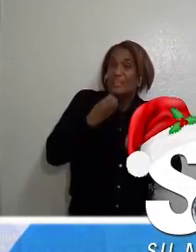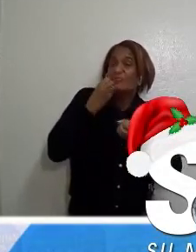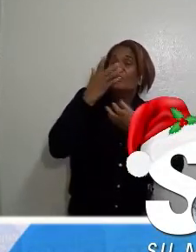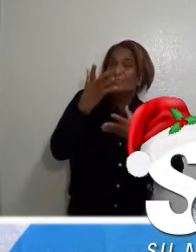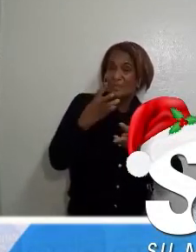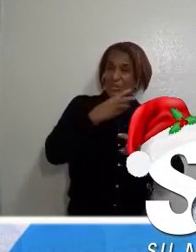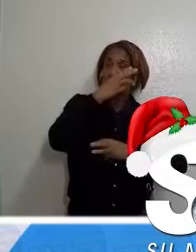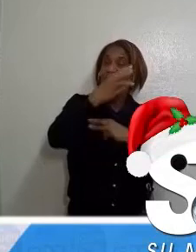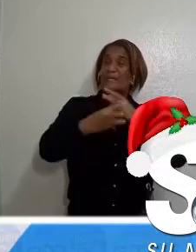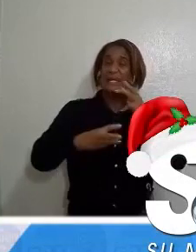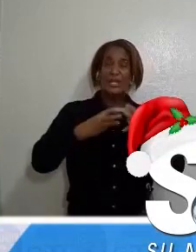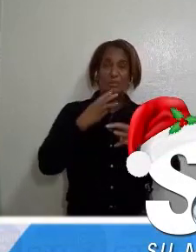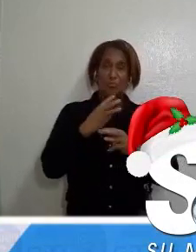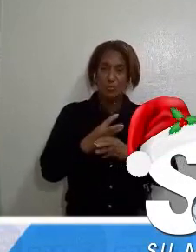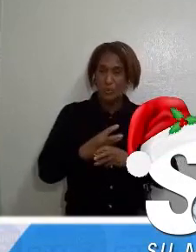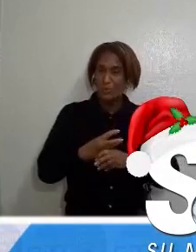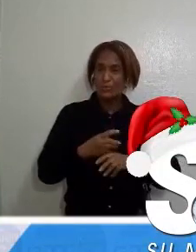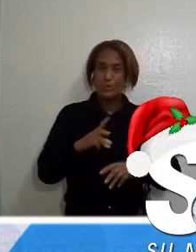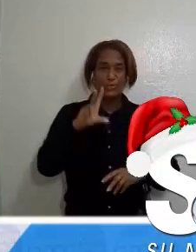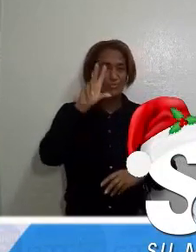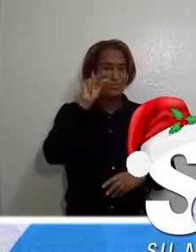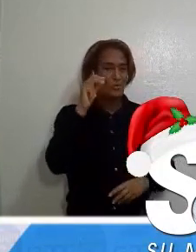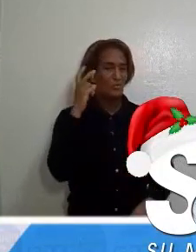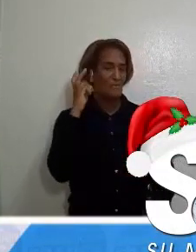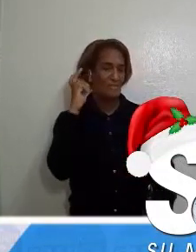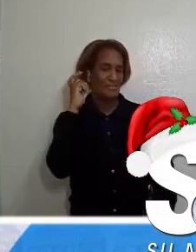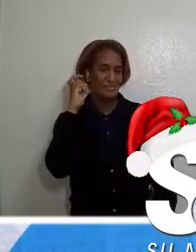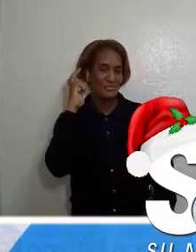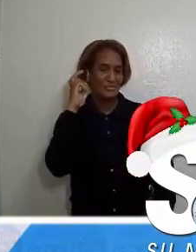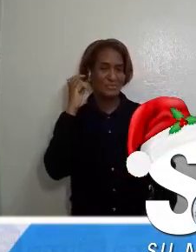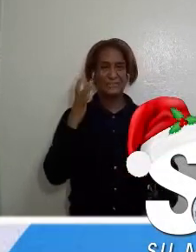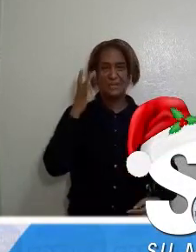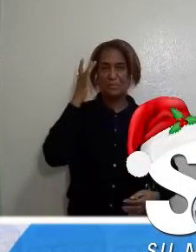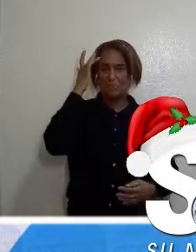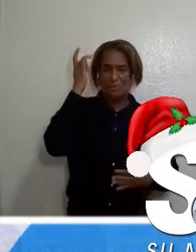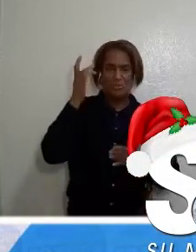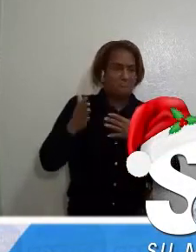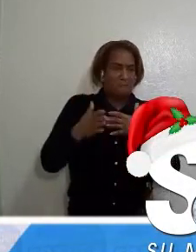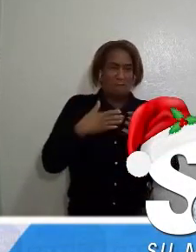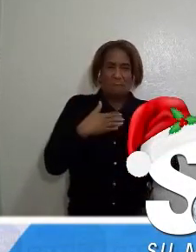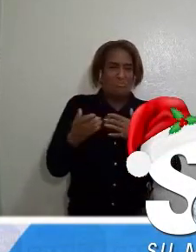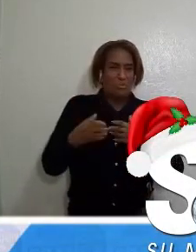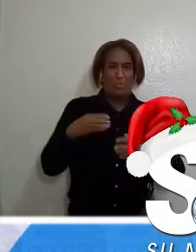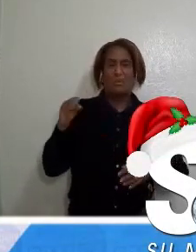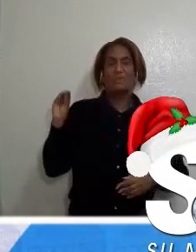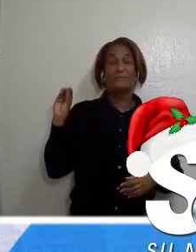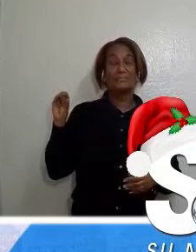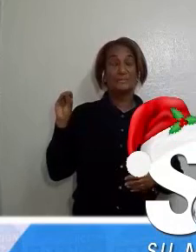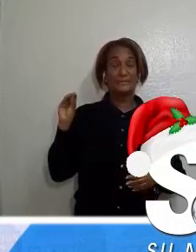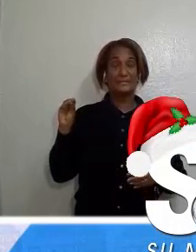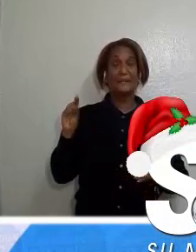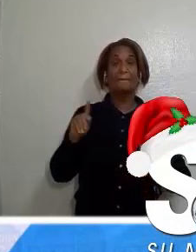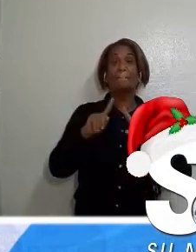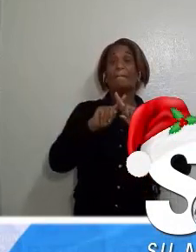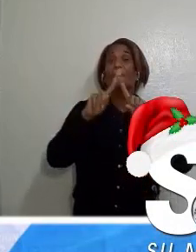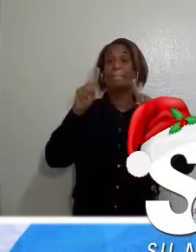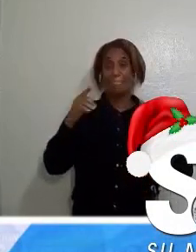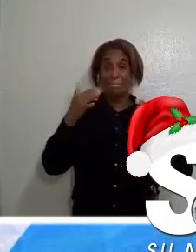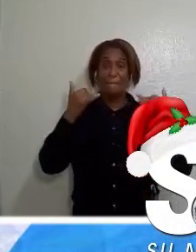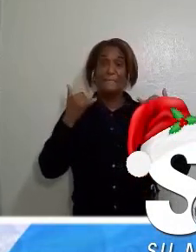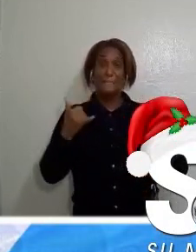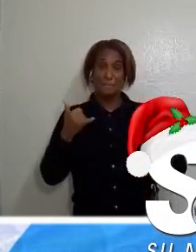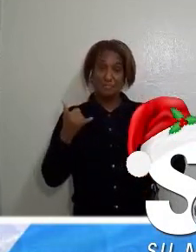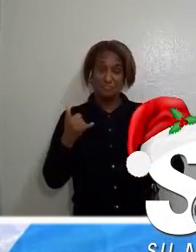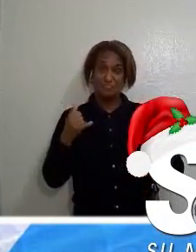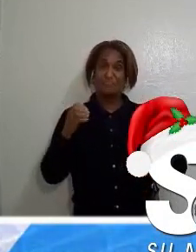impresos y en los medios digitales de la República Dominicana Por qué Porque quizás fue muy